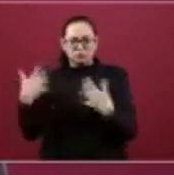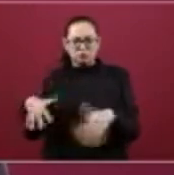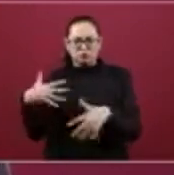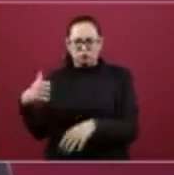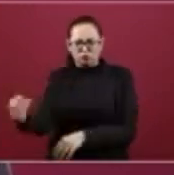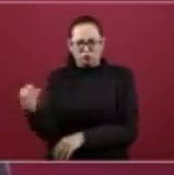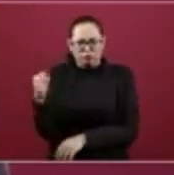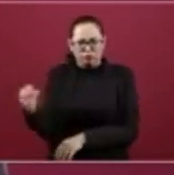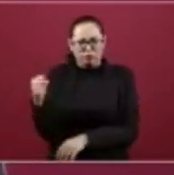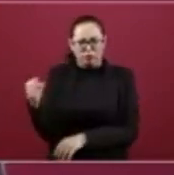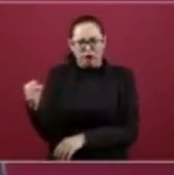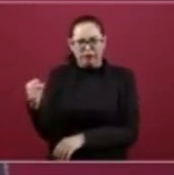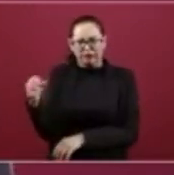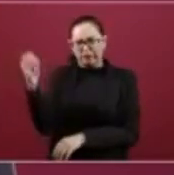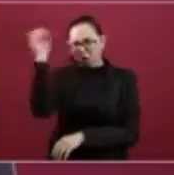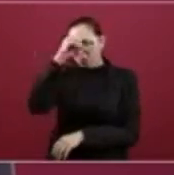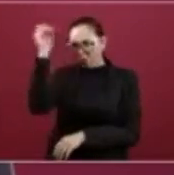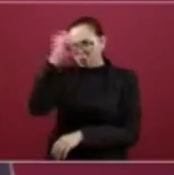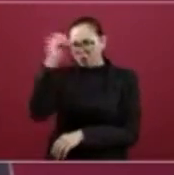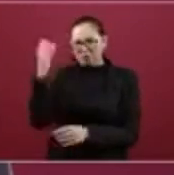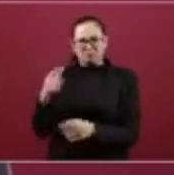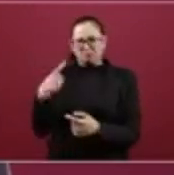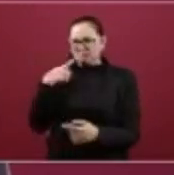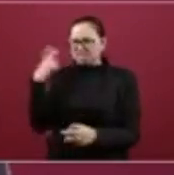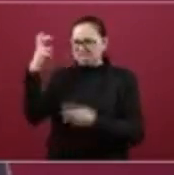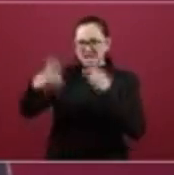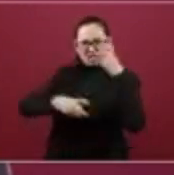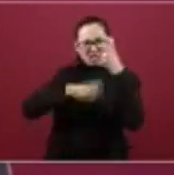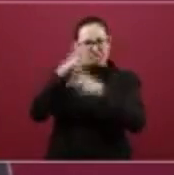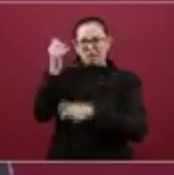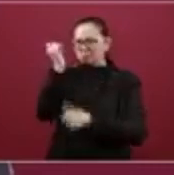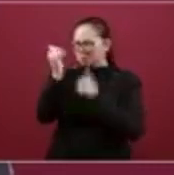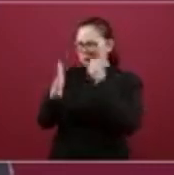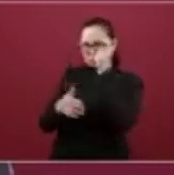durísimas, muy fuertes, agravios.